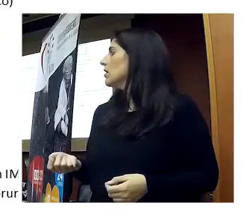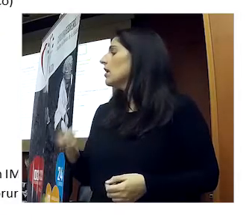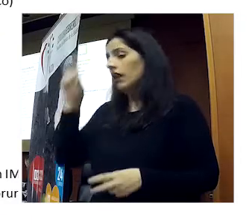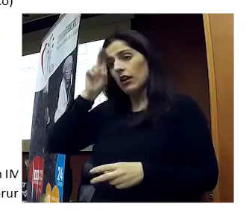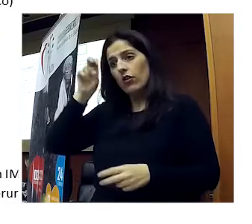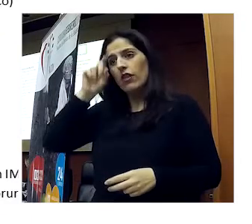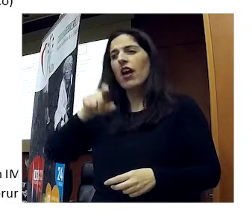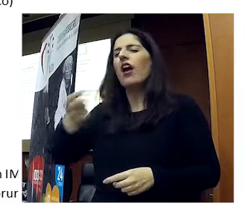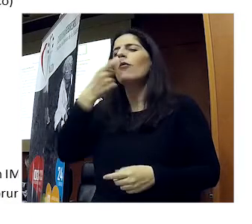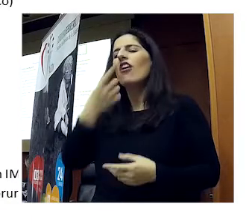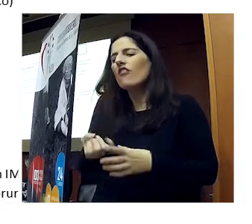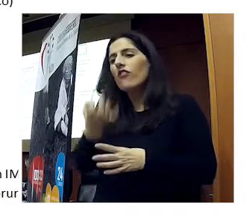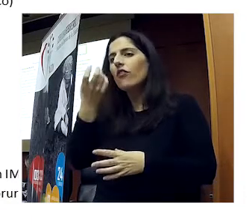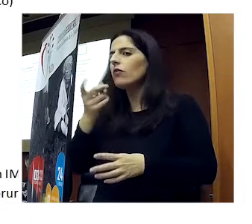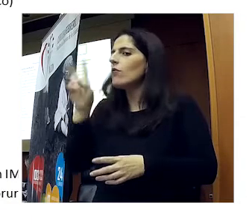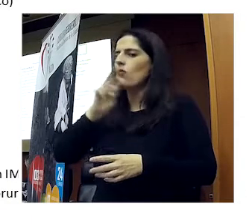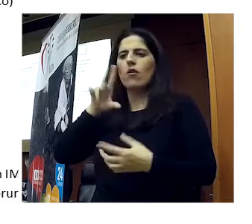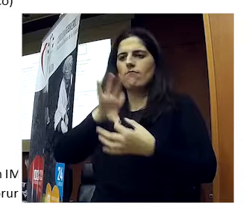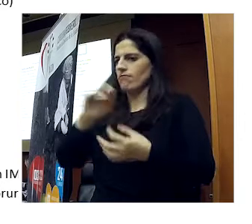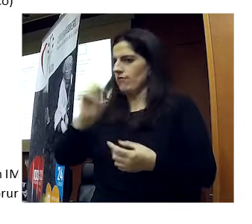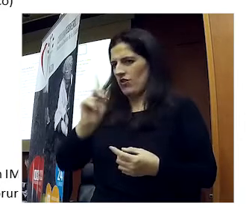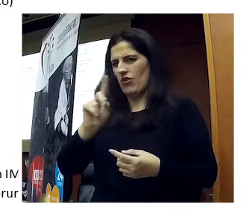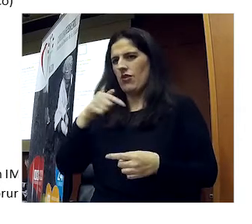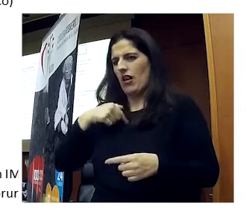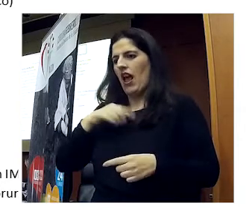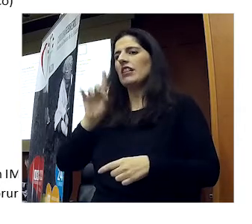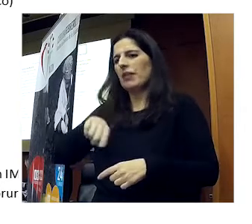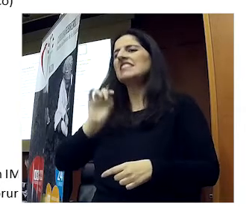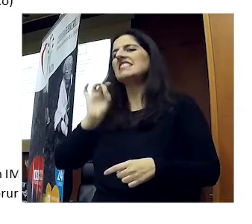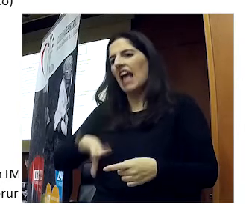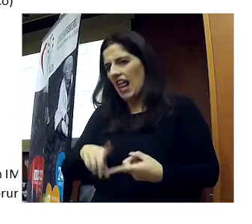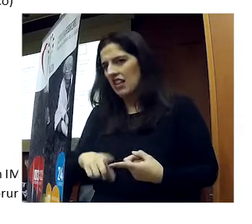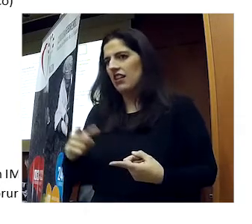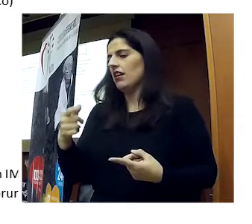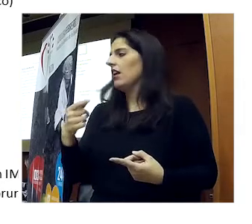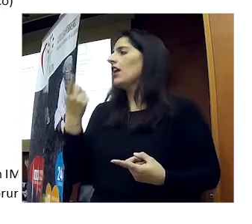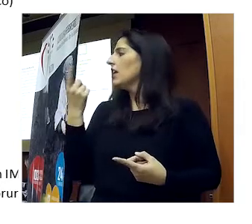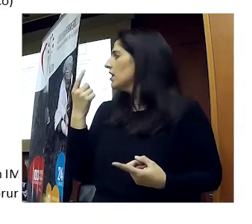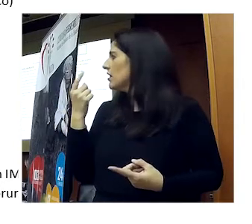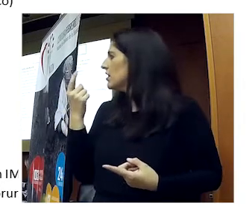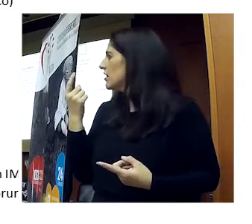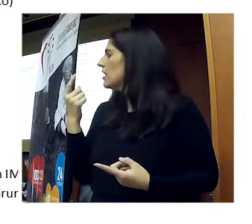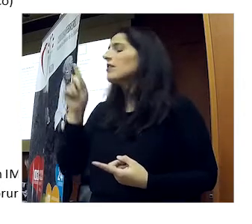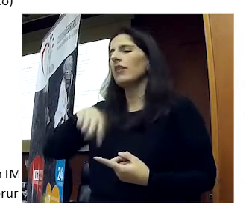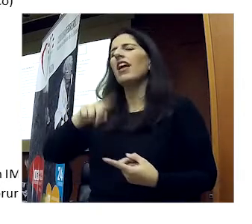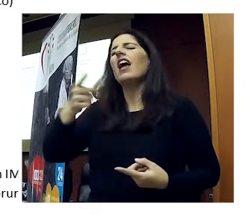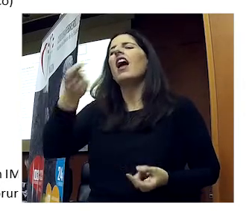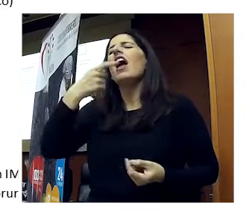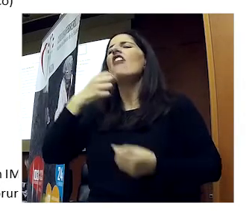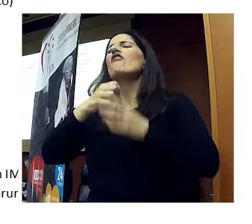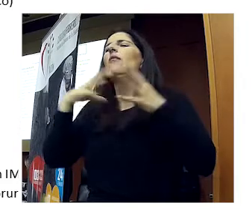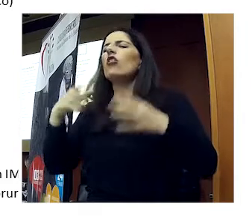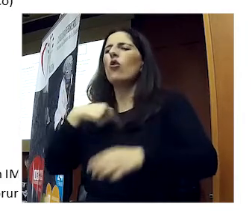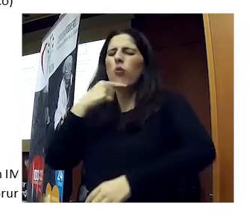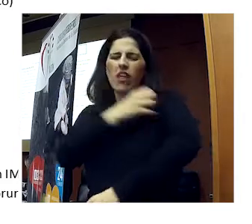los comprimidos efervescentes, tendríamos que intentar eliminarlos, contienen sal. Los antiinflamatorios también pueden producir hipertensión, cuidado, ya lo